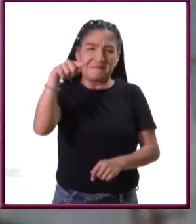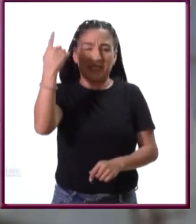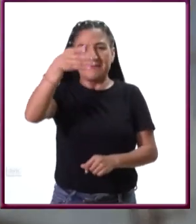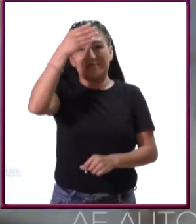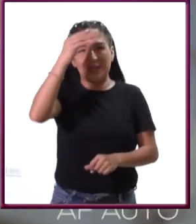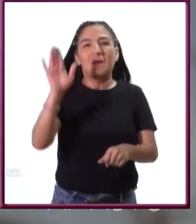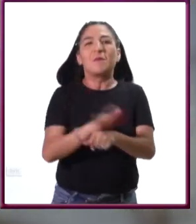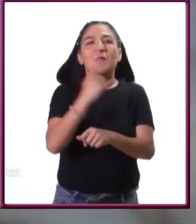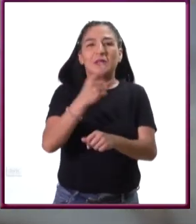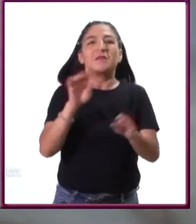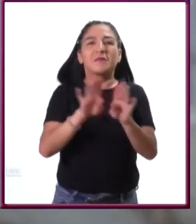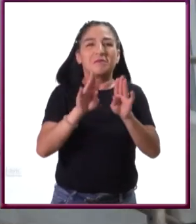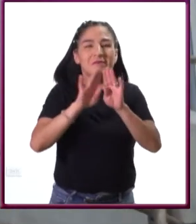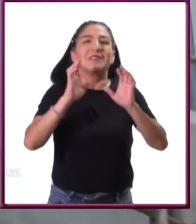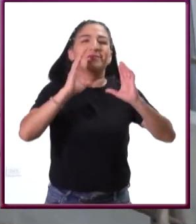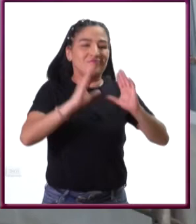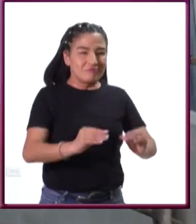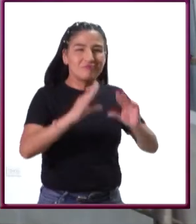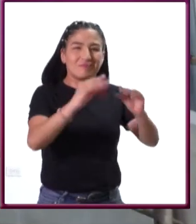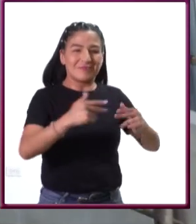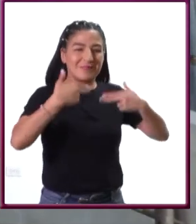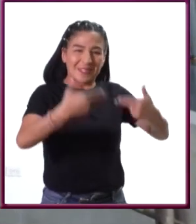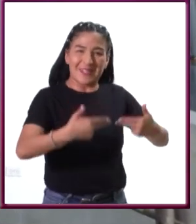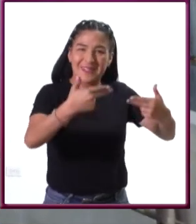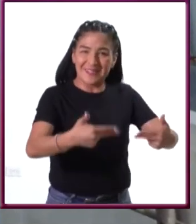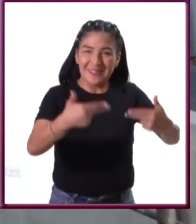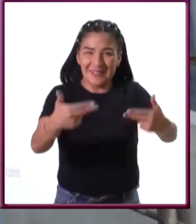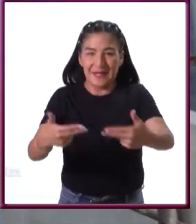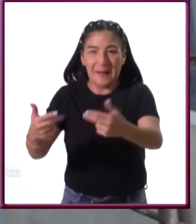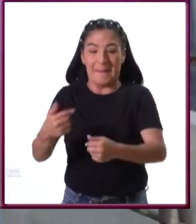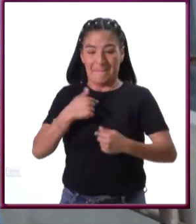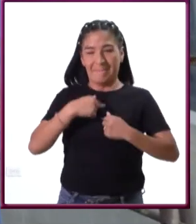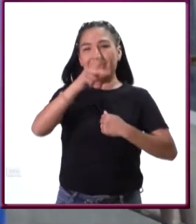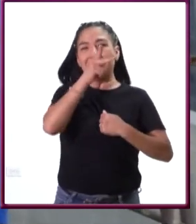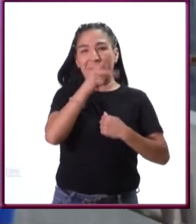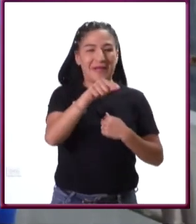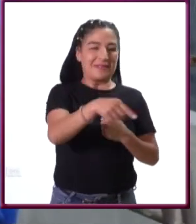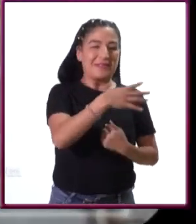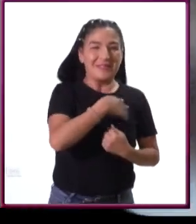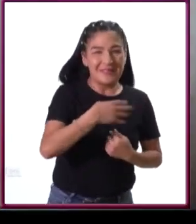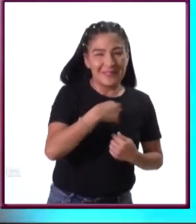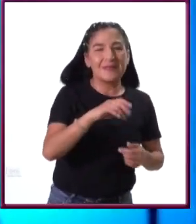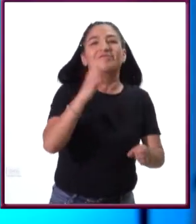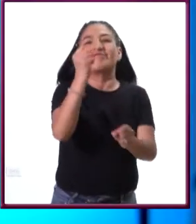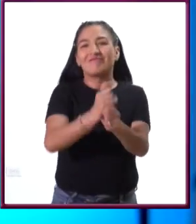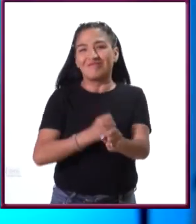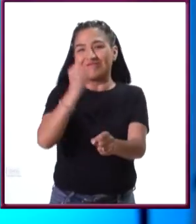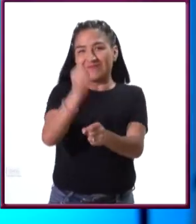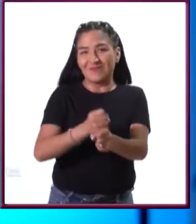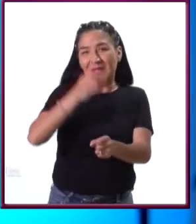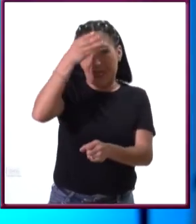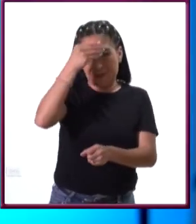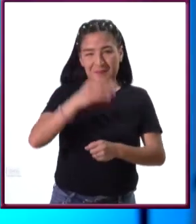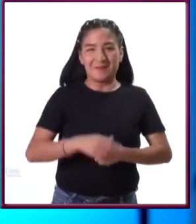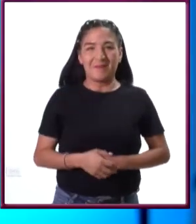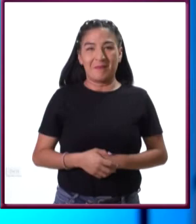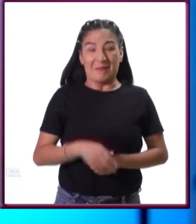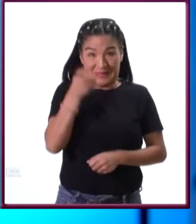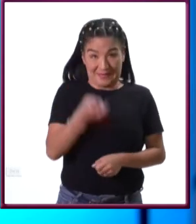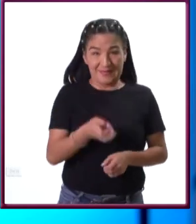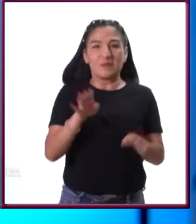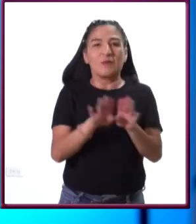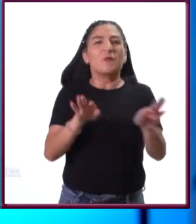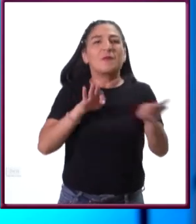transmiten de generación en generación, de padres a hijos, a través de la práctica. Estos trabajos suelen ser